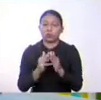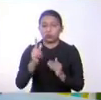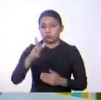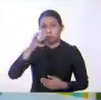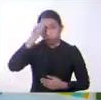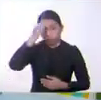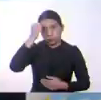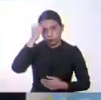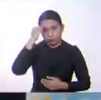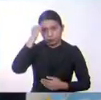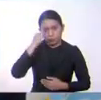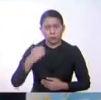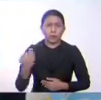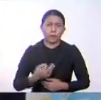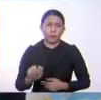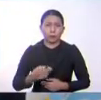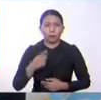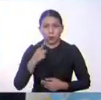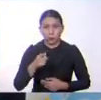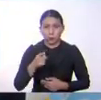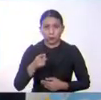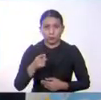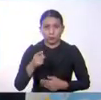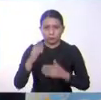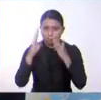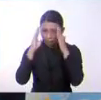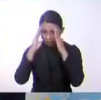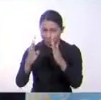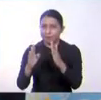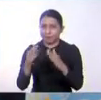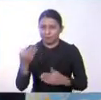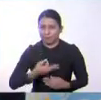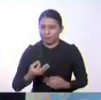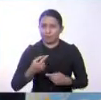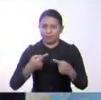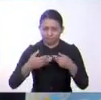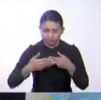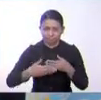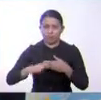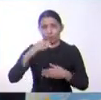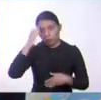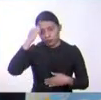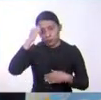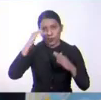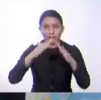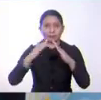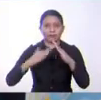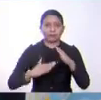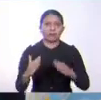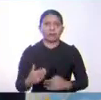aprendido. Por favor, mantén tus medidas sanitarias y continúa aprendiendo en casa.